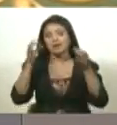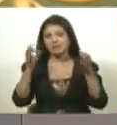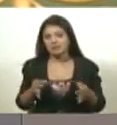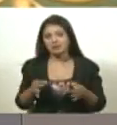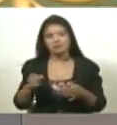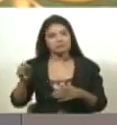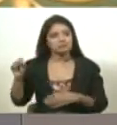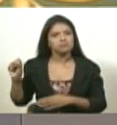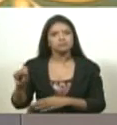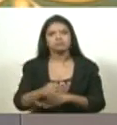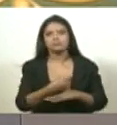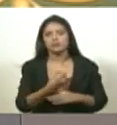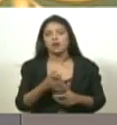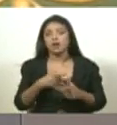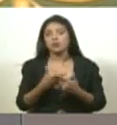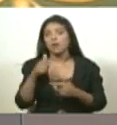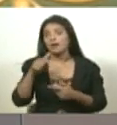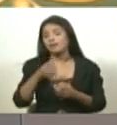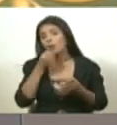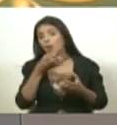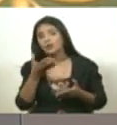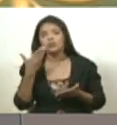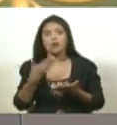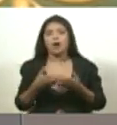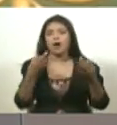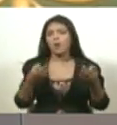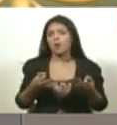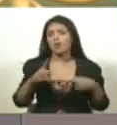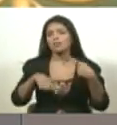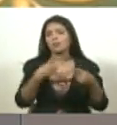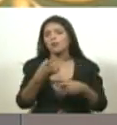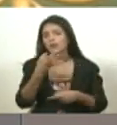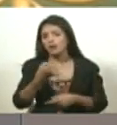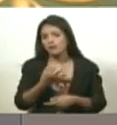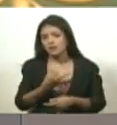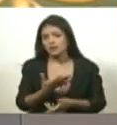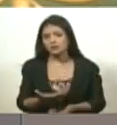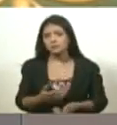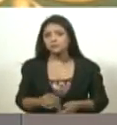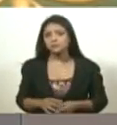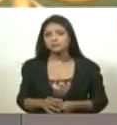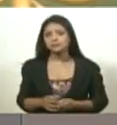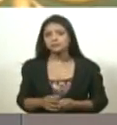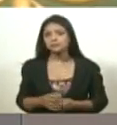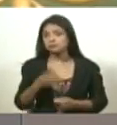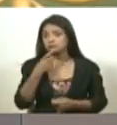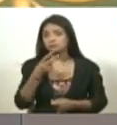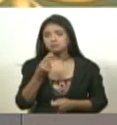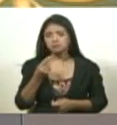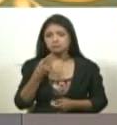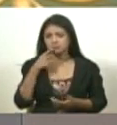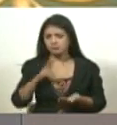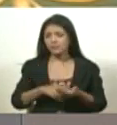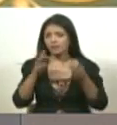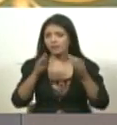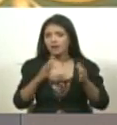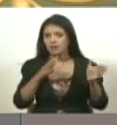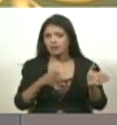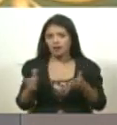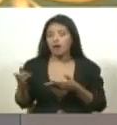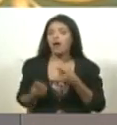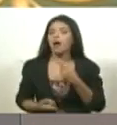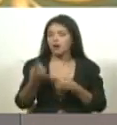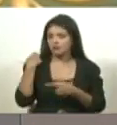superó. Entonces este cuento que hablan ahora de la posverdad, que básicamente es negarle a usted la realidad,